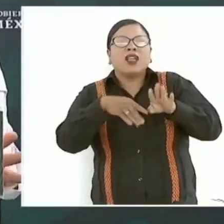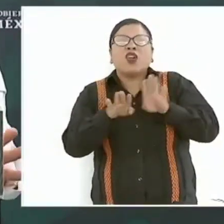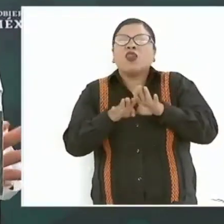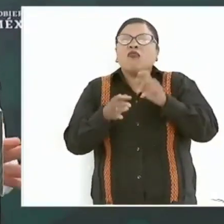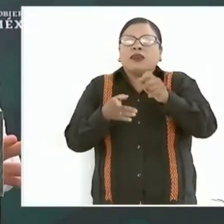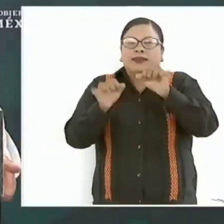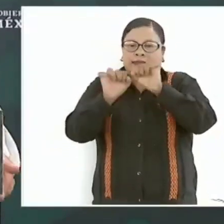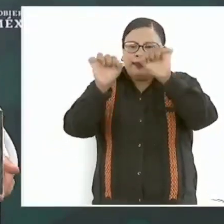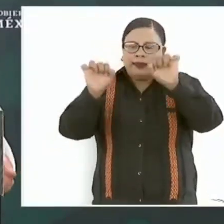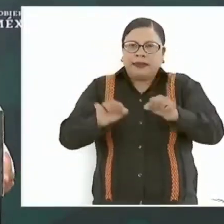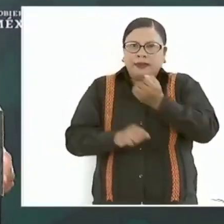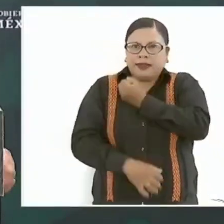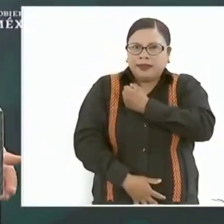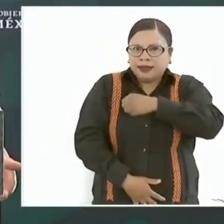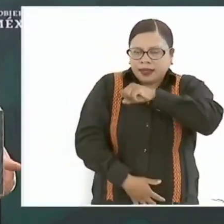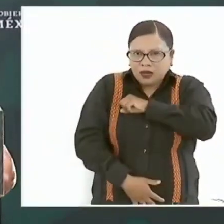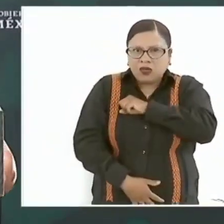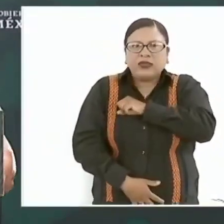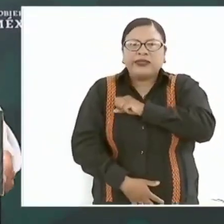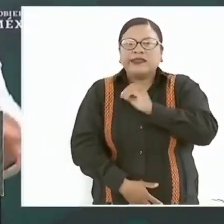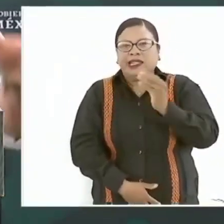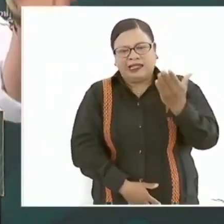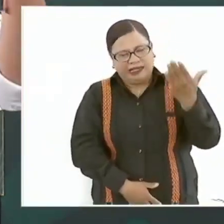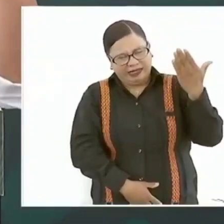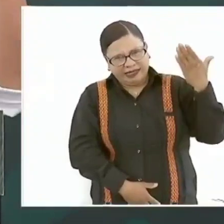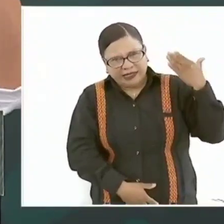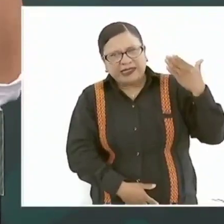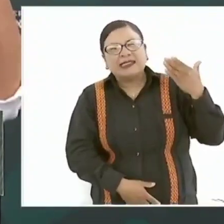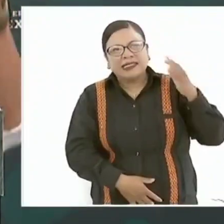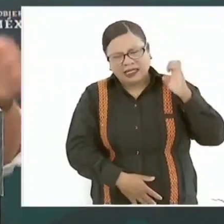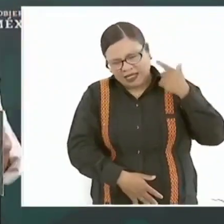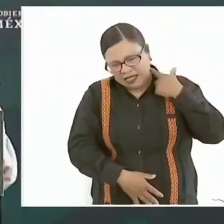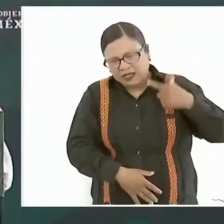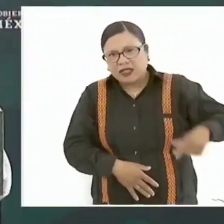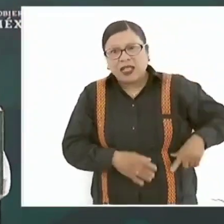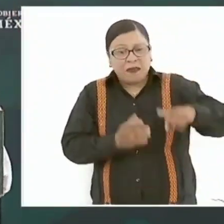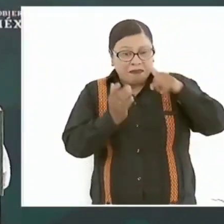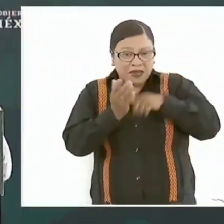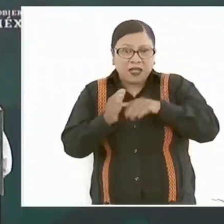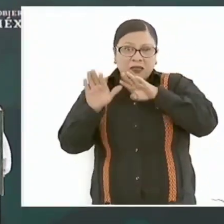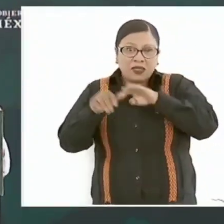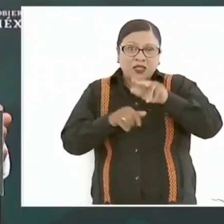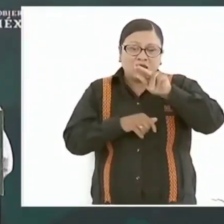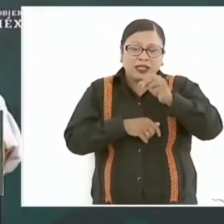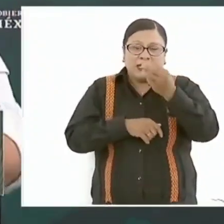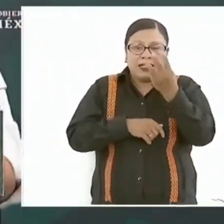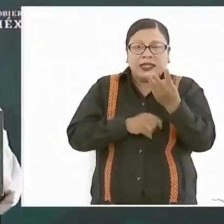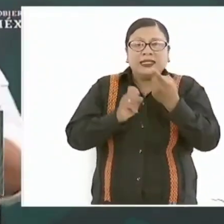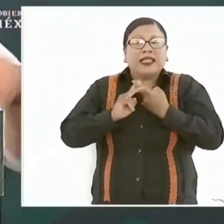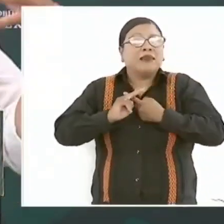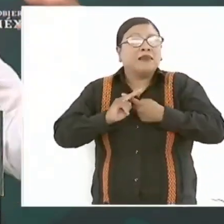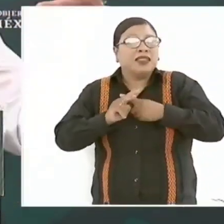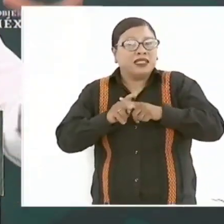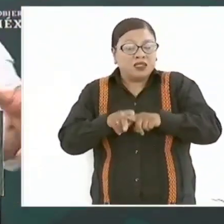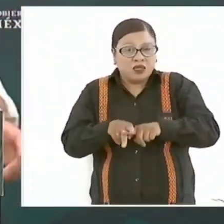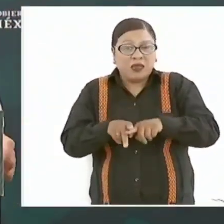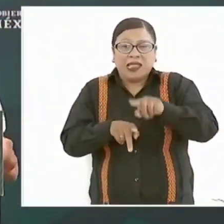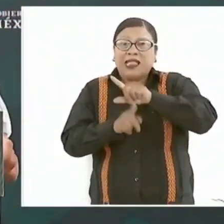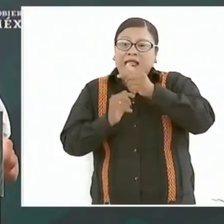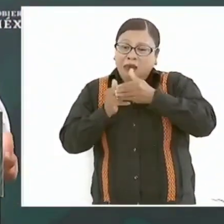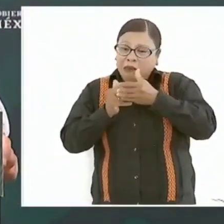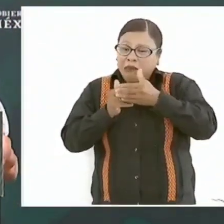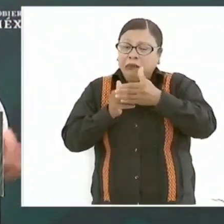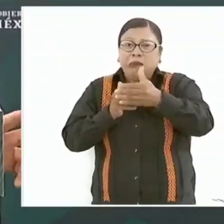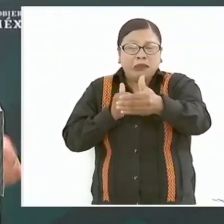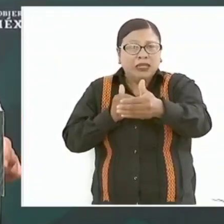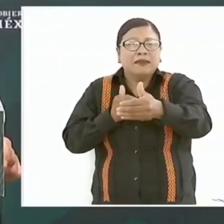sistema de salud del régimen neoliberal que desde 1983 inició y que después se le